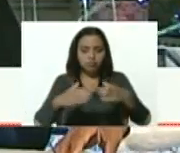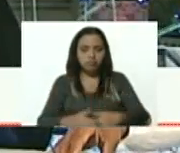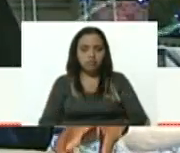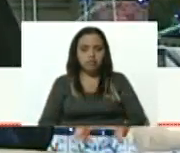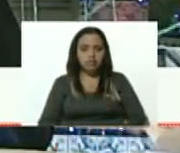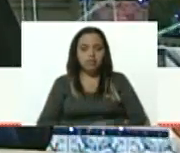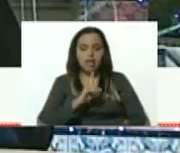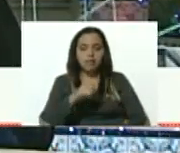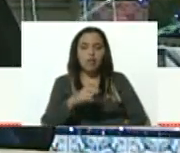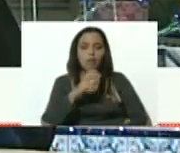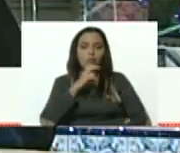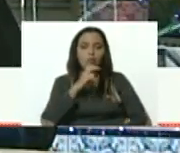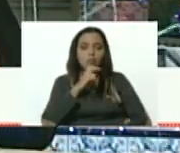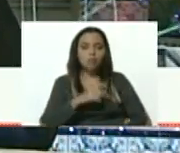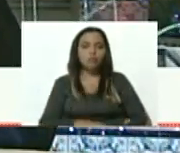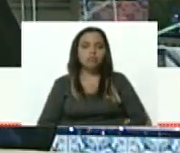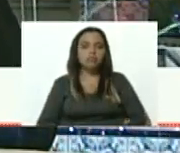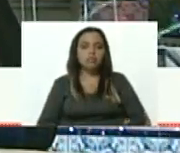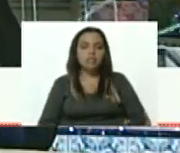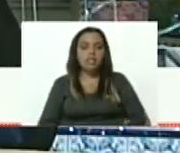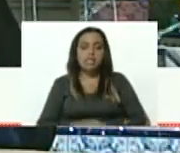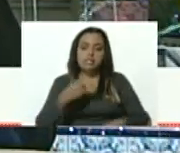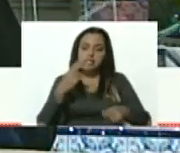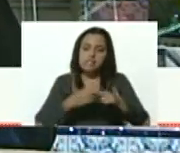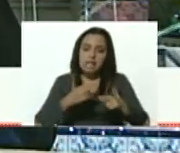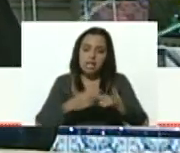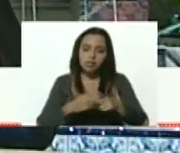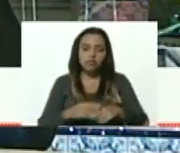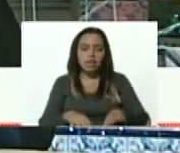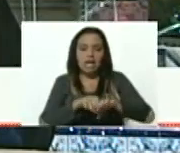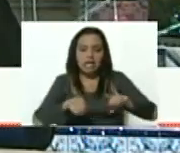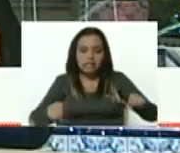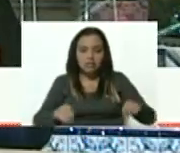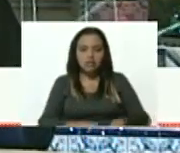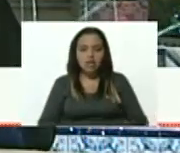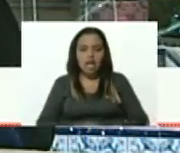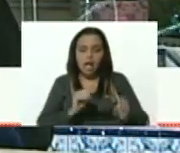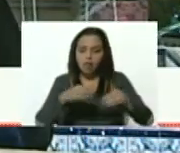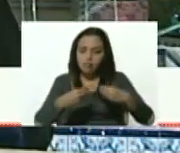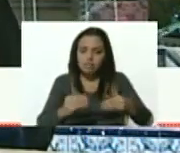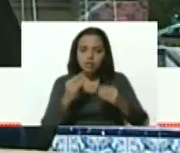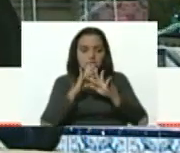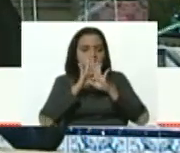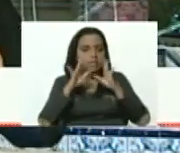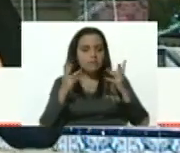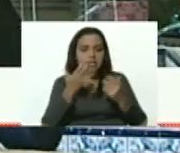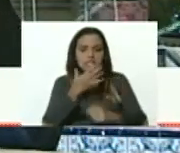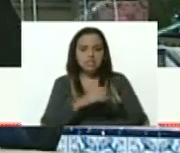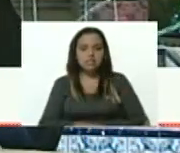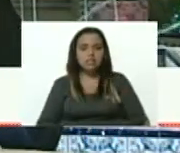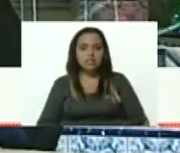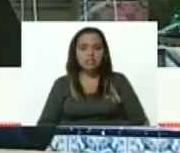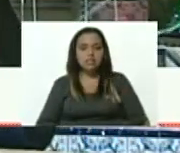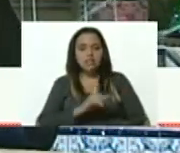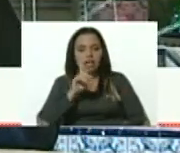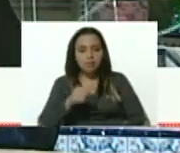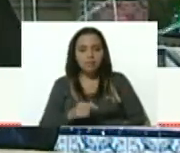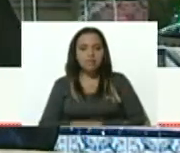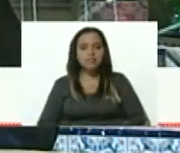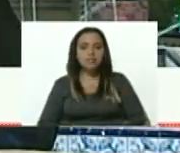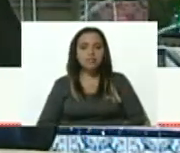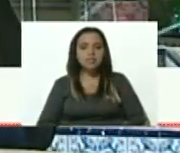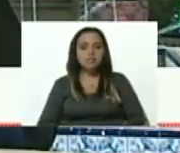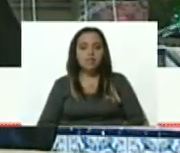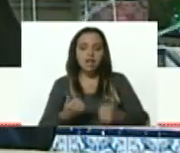de oro, en la riqueza de hierro, de acero, de aluminio, de diamante, pero además